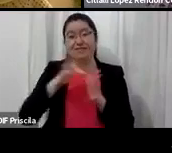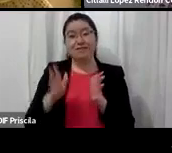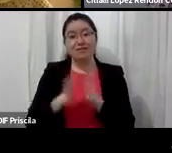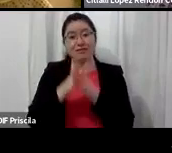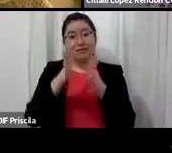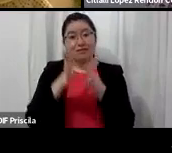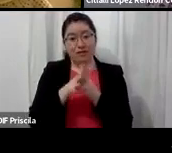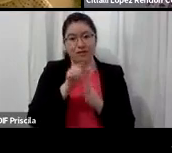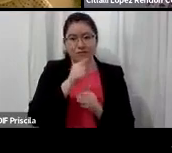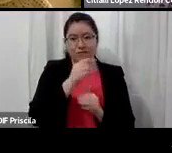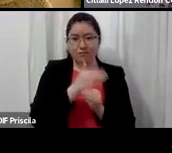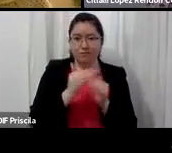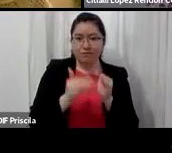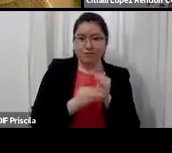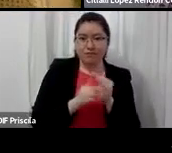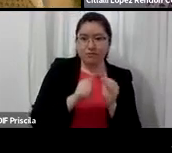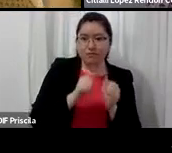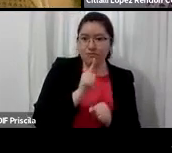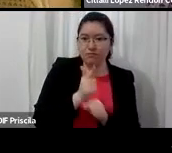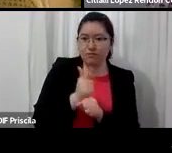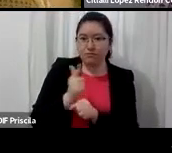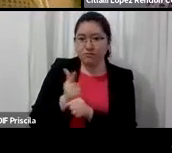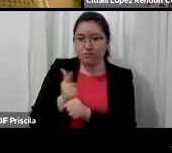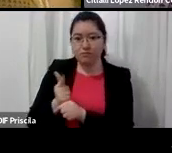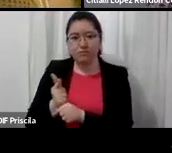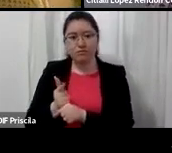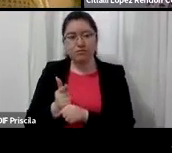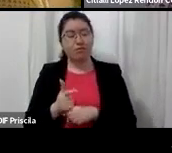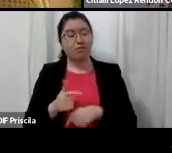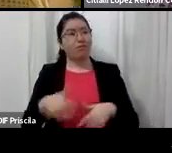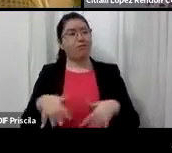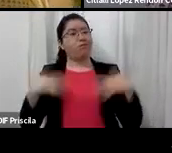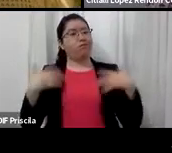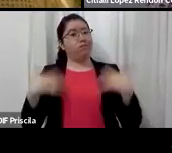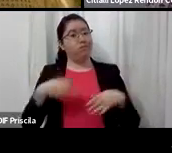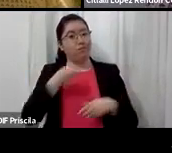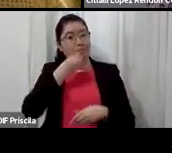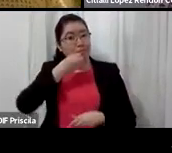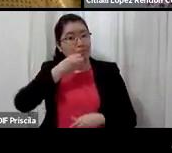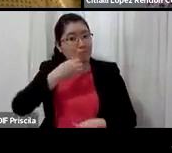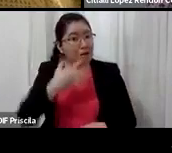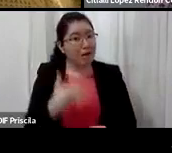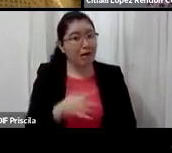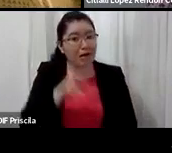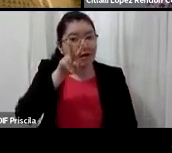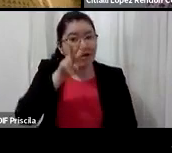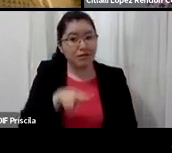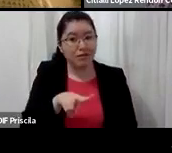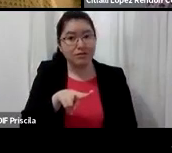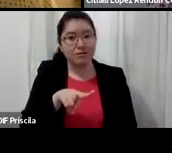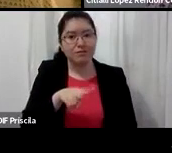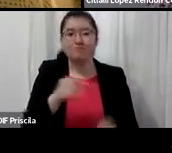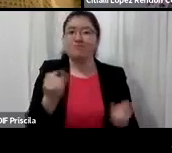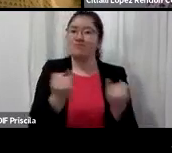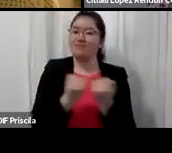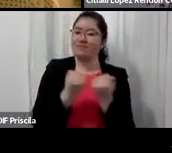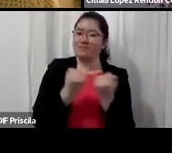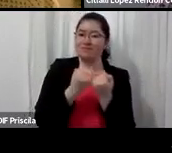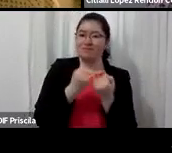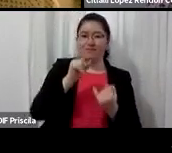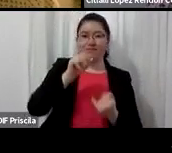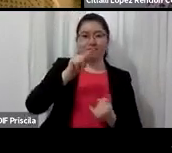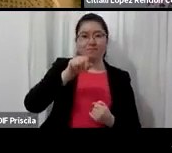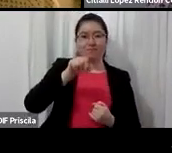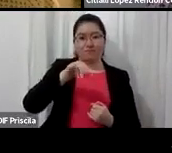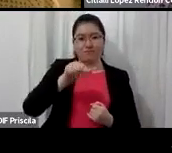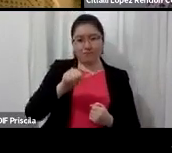cosas maravillosas como lo que están diciendo Citlali y Tania, pero no nos conocemos, no sabemos cómo nos